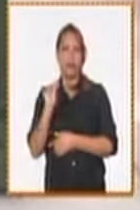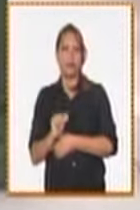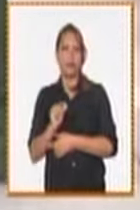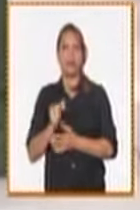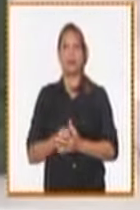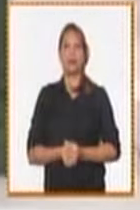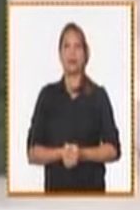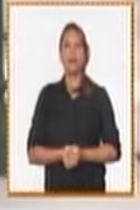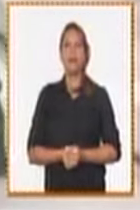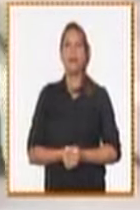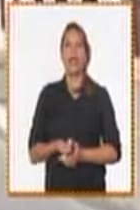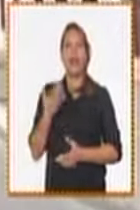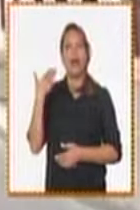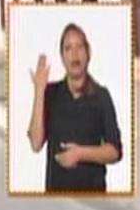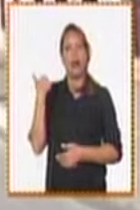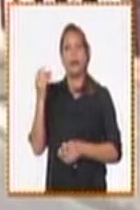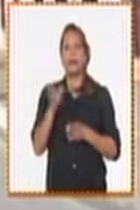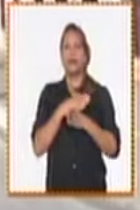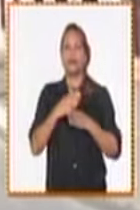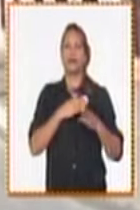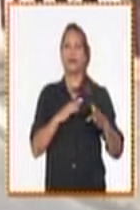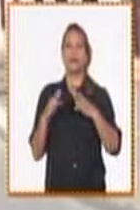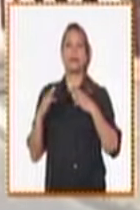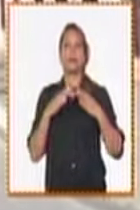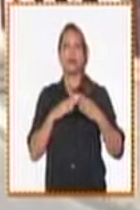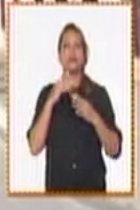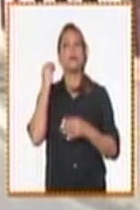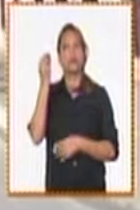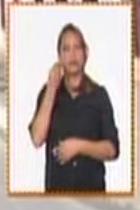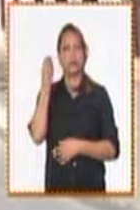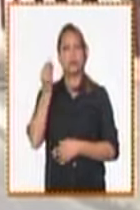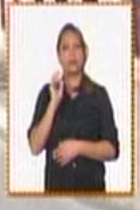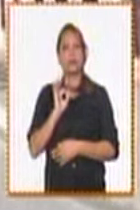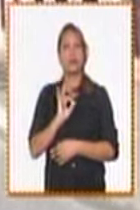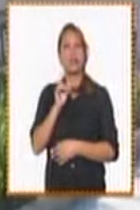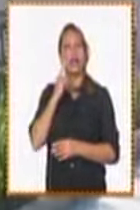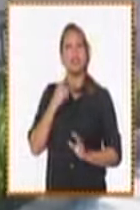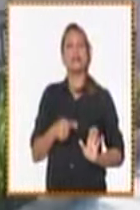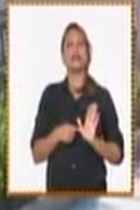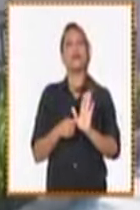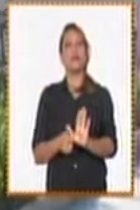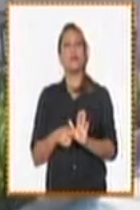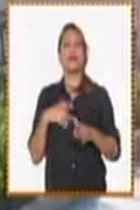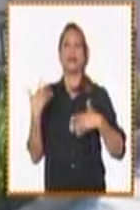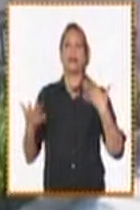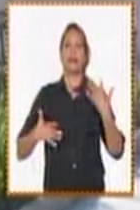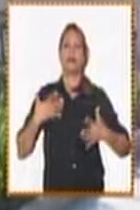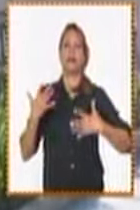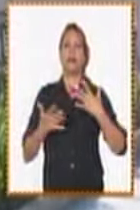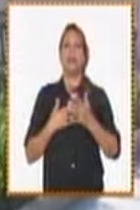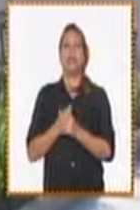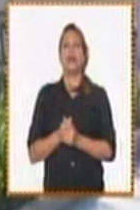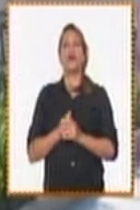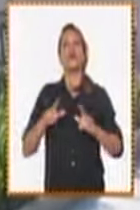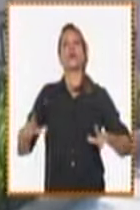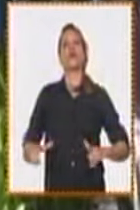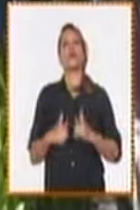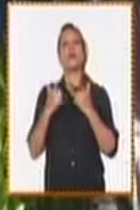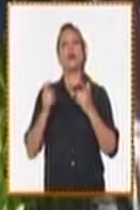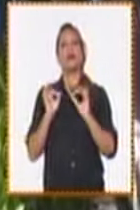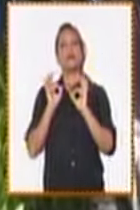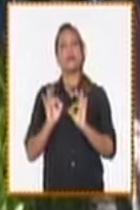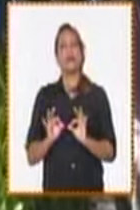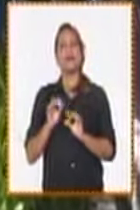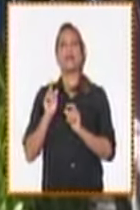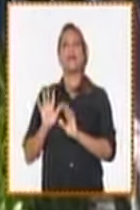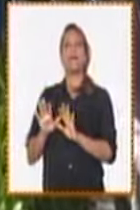desde mucho antes muchas comunidades. Y yo creo que ahí está la esencia de esa celebración. Lógicamente, un cumpleaños se espera con